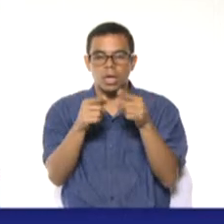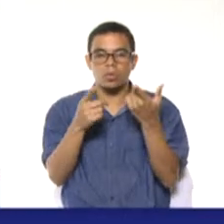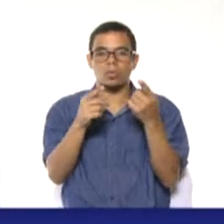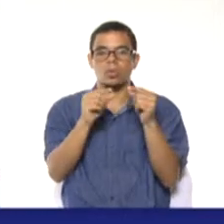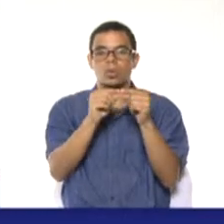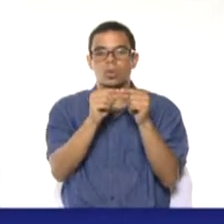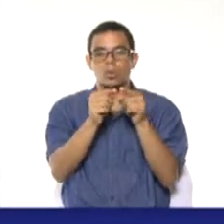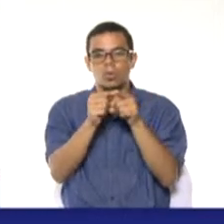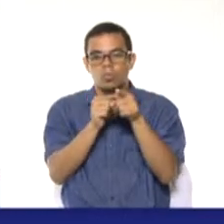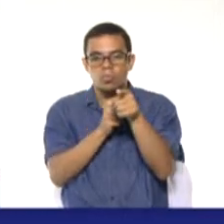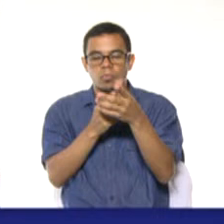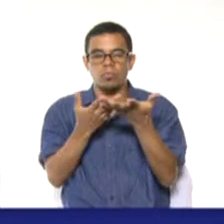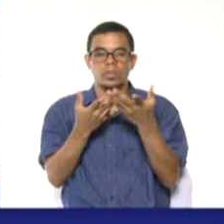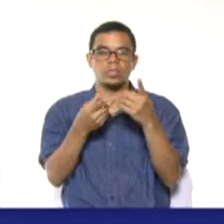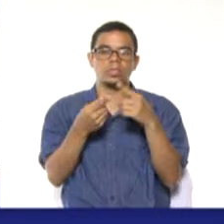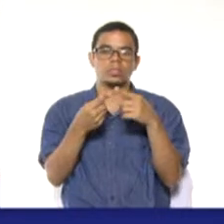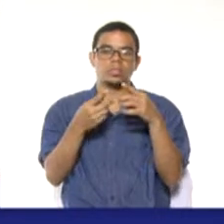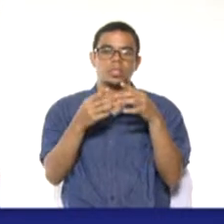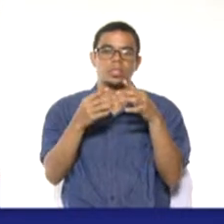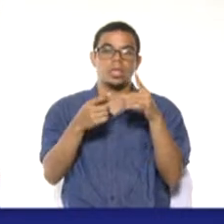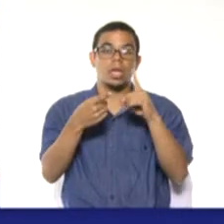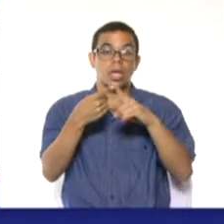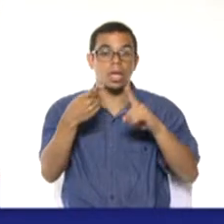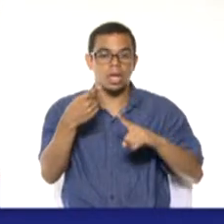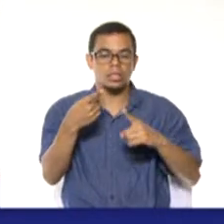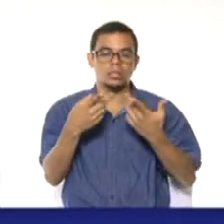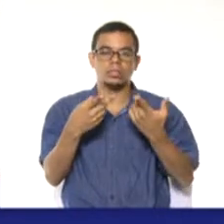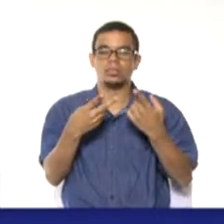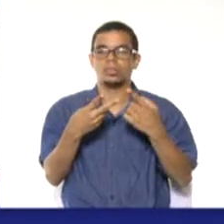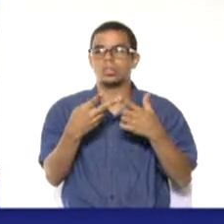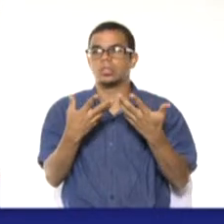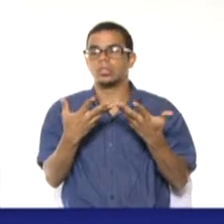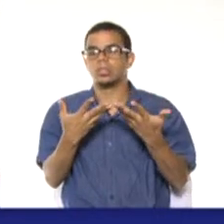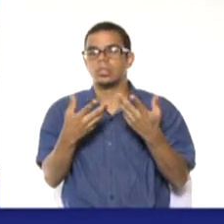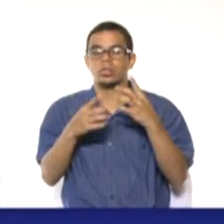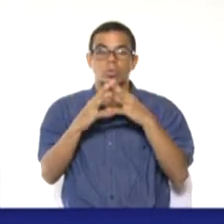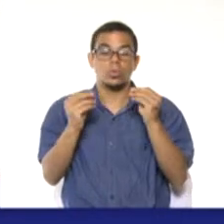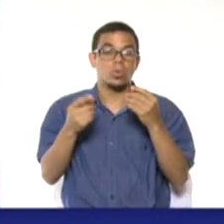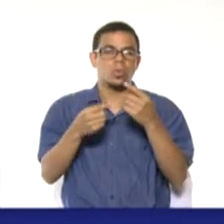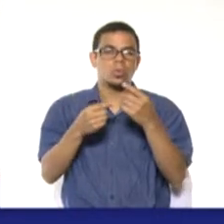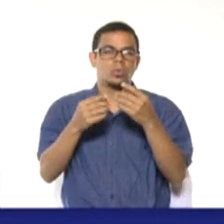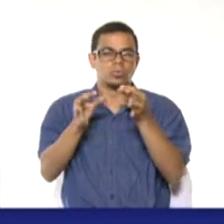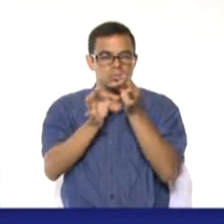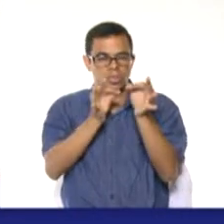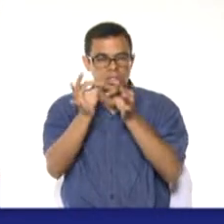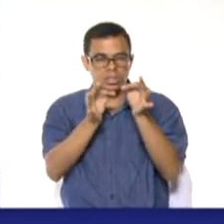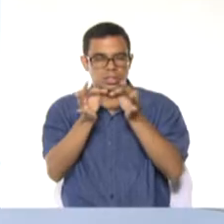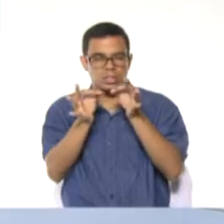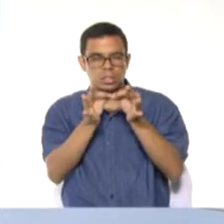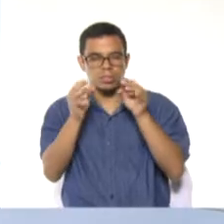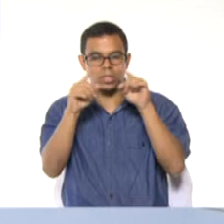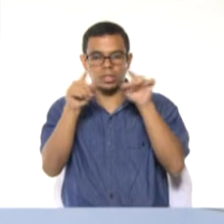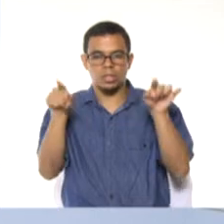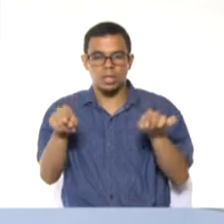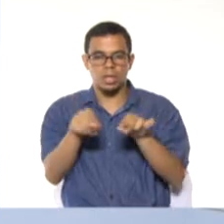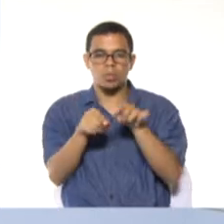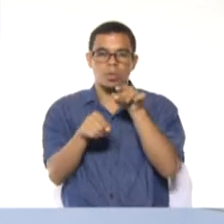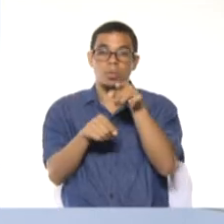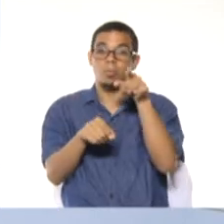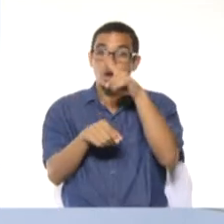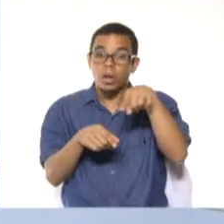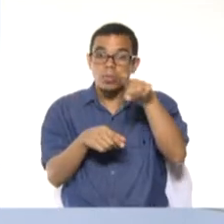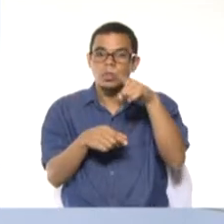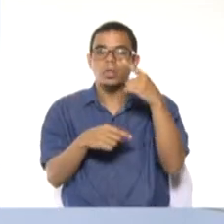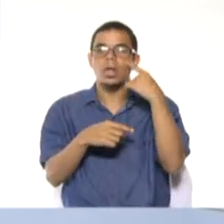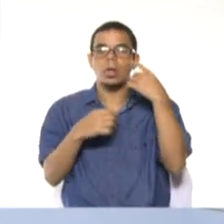que representa energía. Entonces, esos elementos están descritos en esa lámina para que ustedes lo tomen